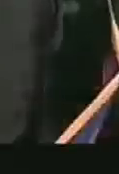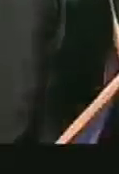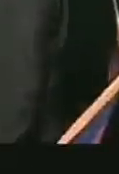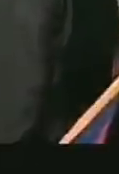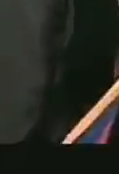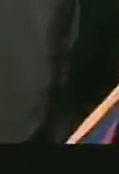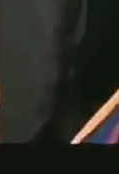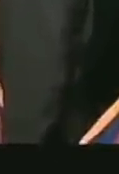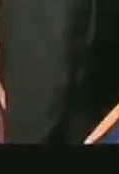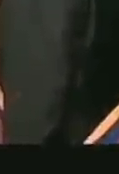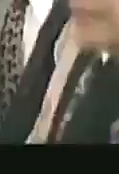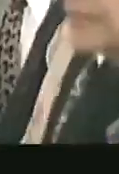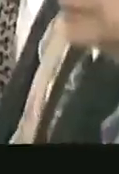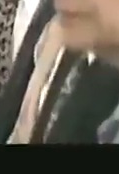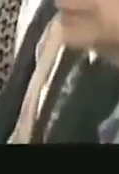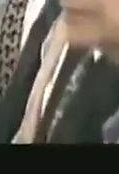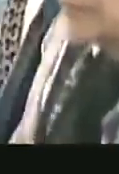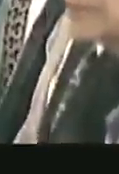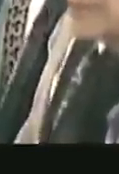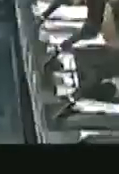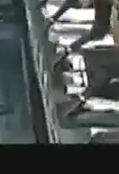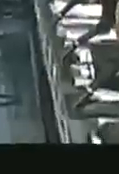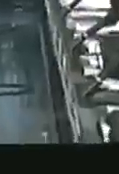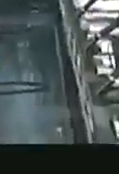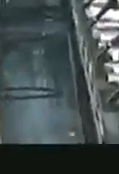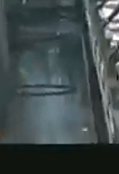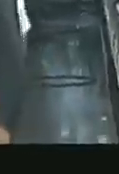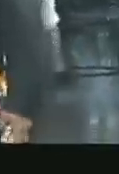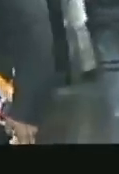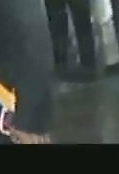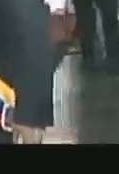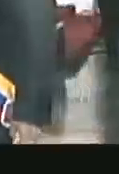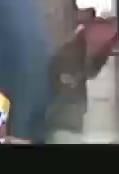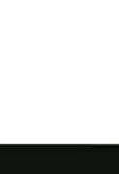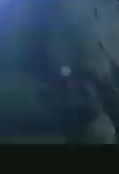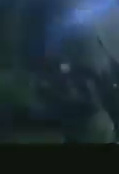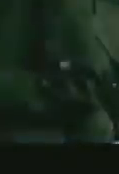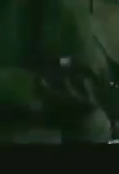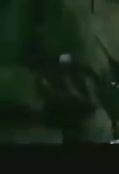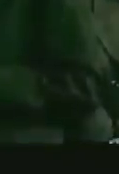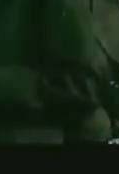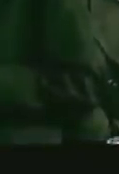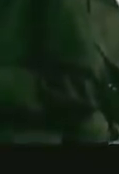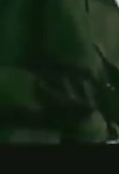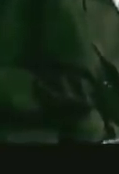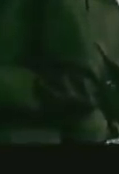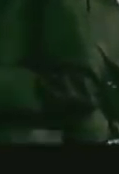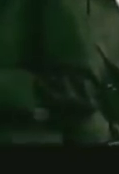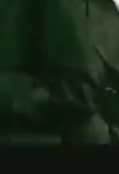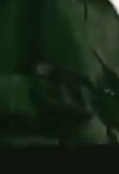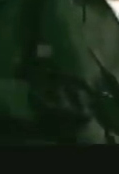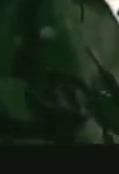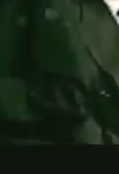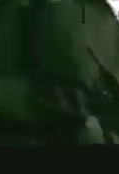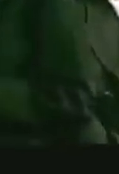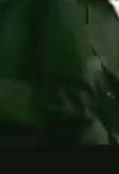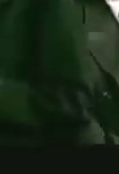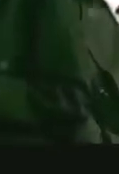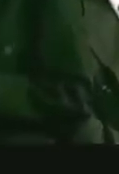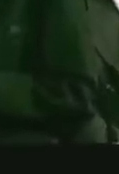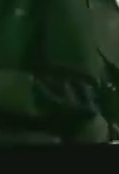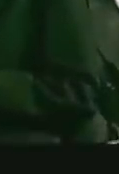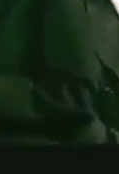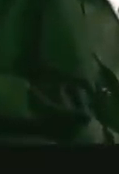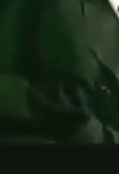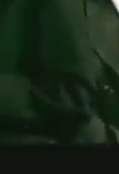Nacional Constituyente el 11 de agosto de 1999. Juro delante de Dios, juro delante del